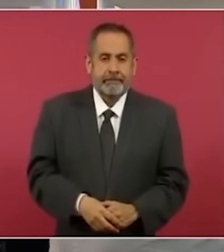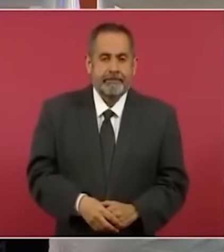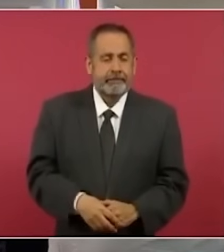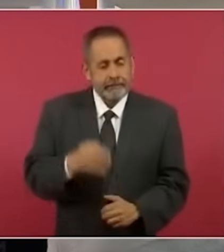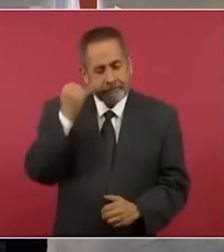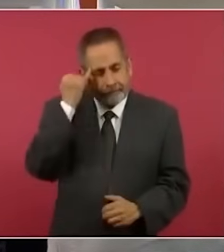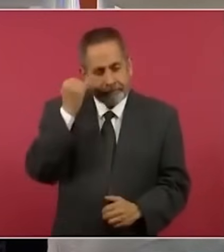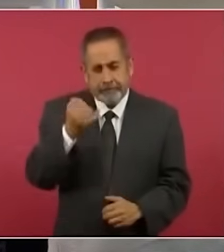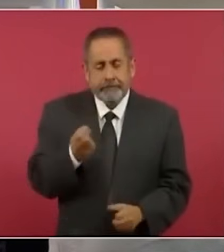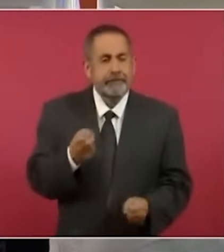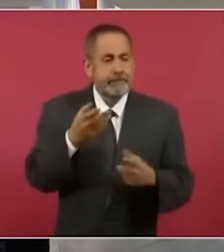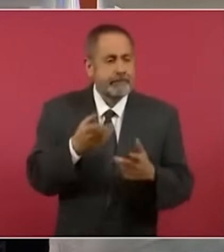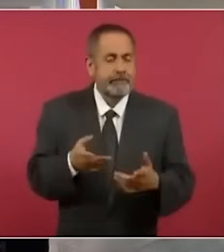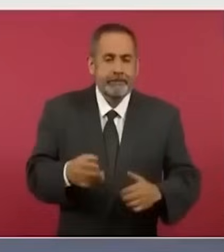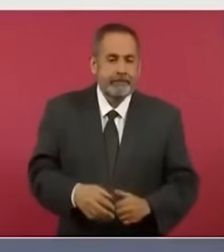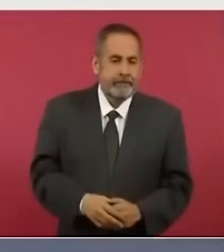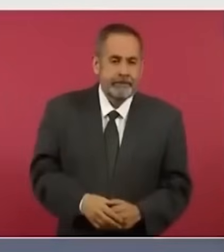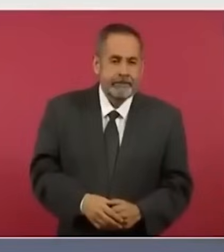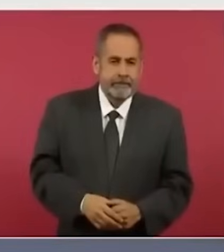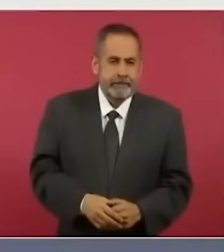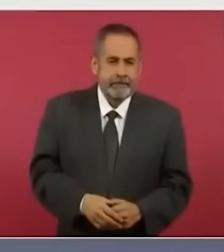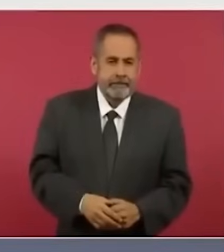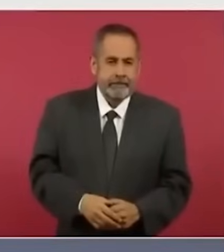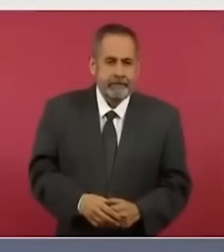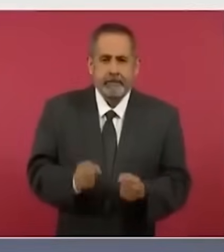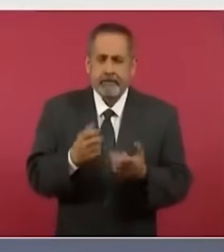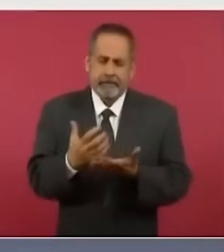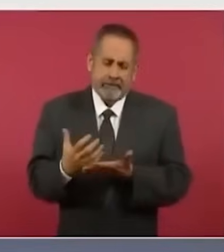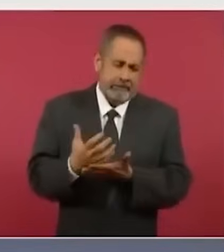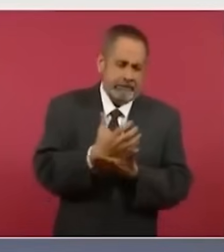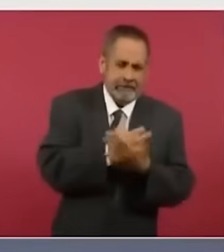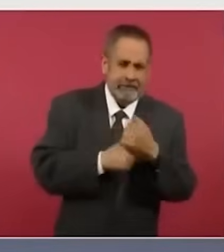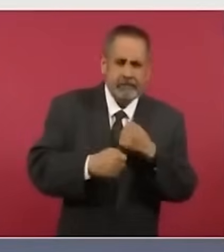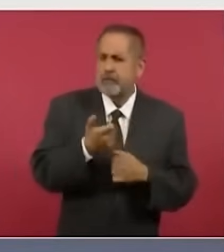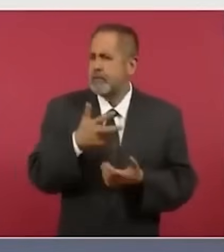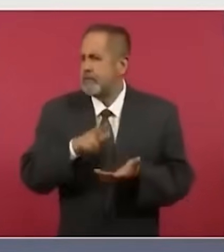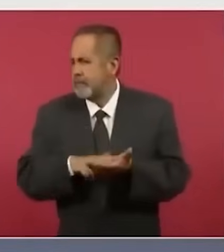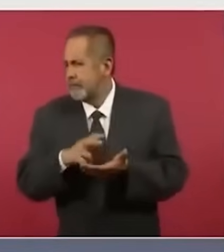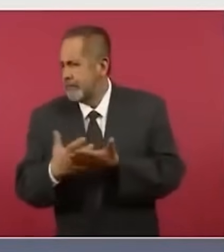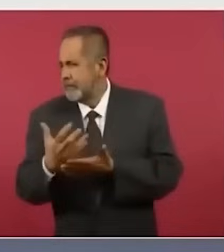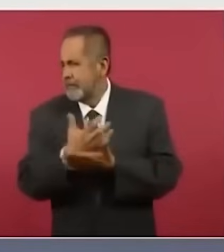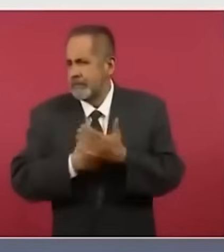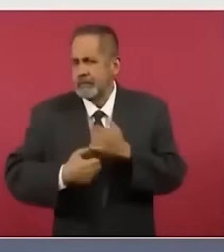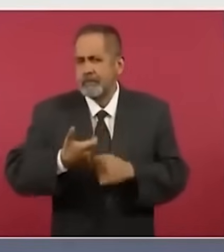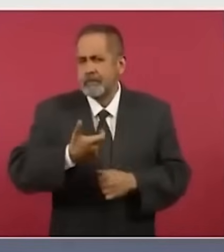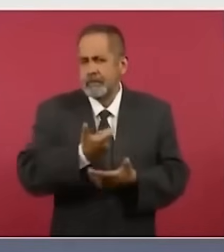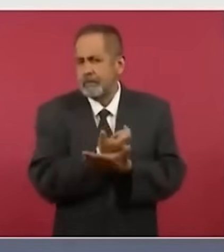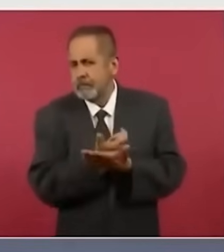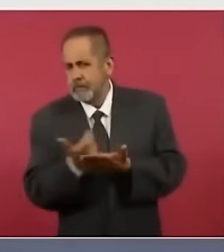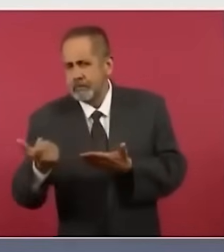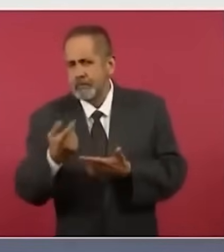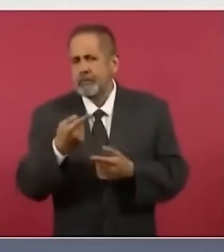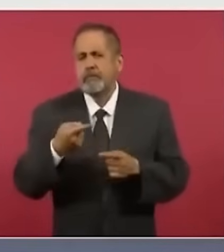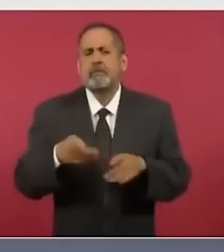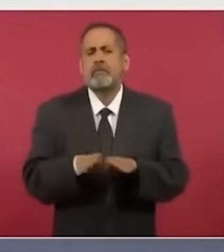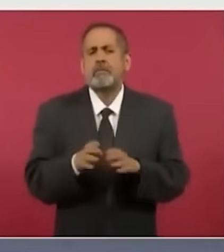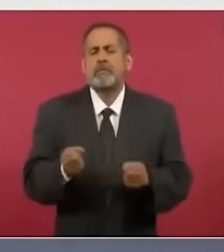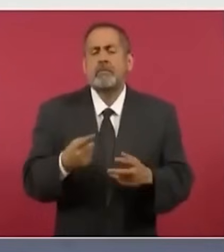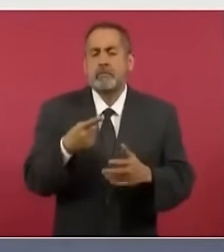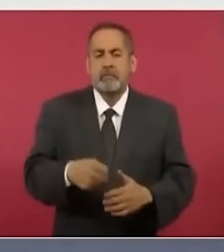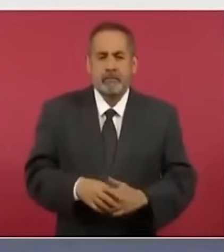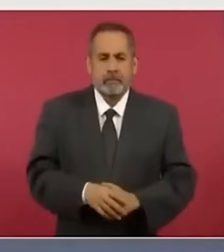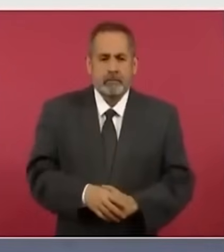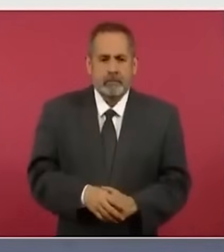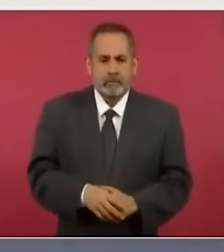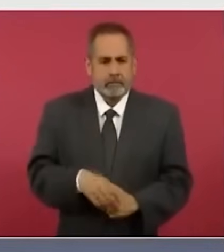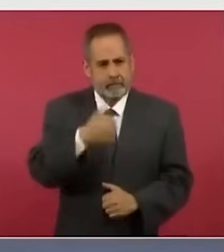Imagínense cuántos y cuánto ganan. ¿No tenemos ahí el sueldo? De los comisionados. Sí,